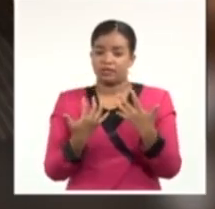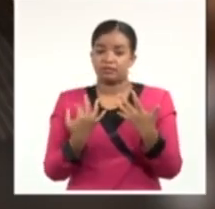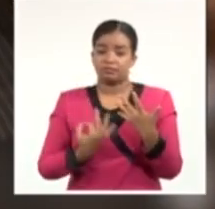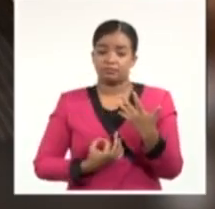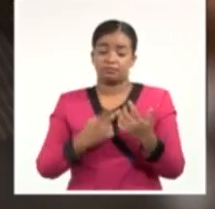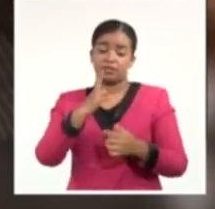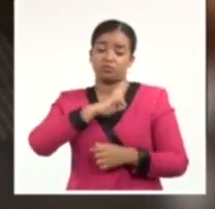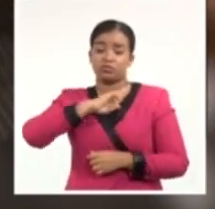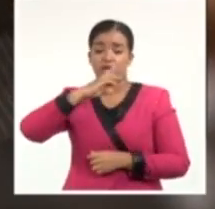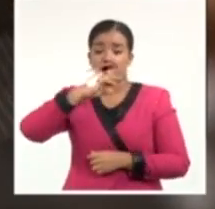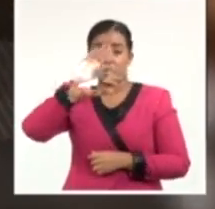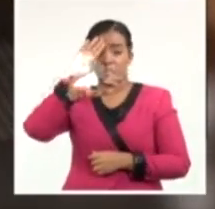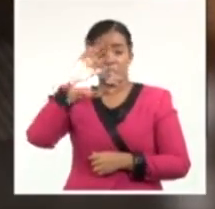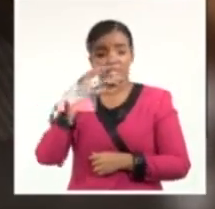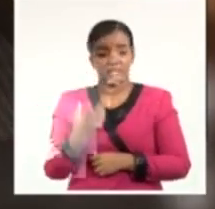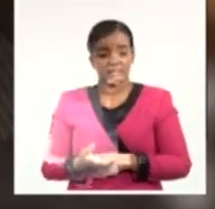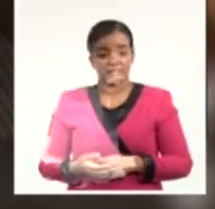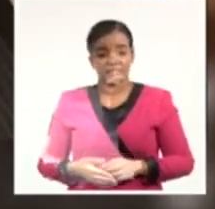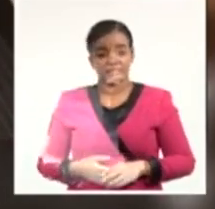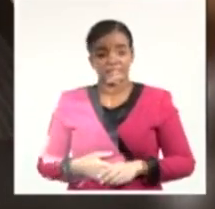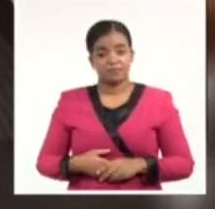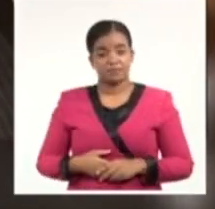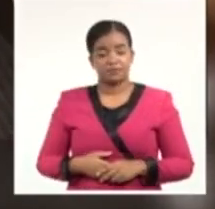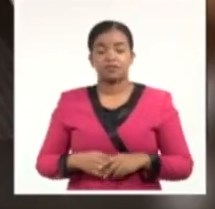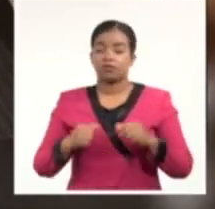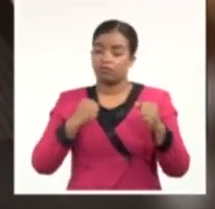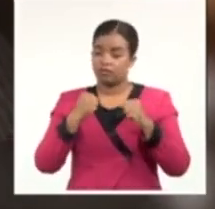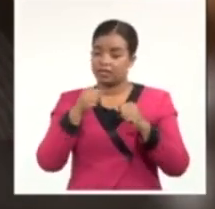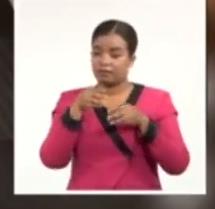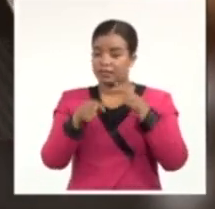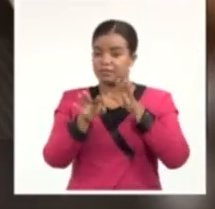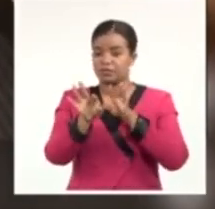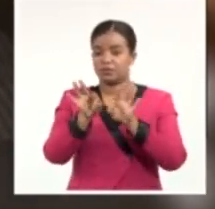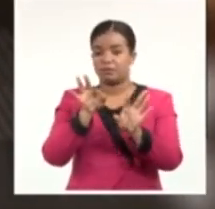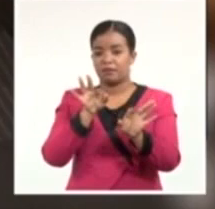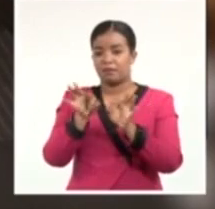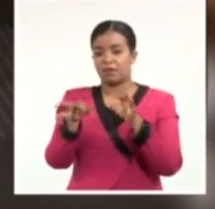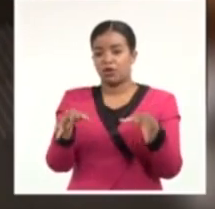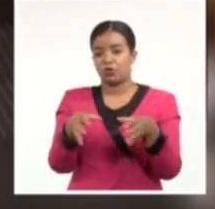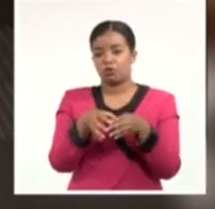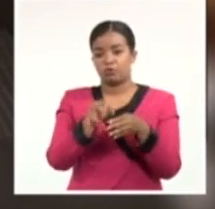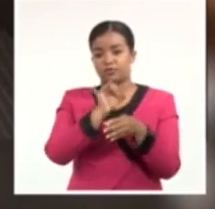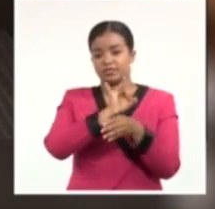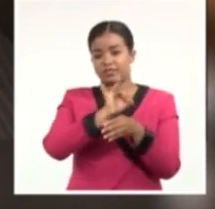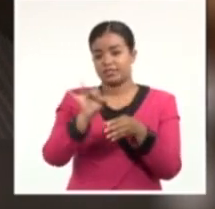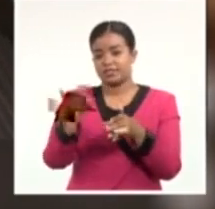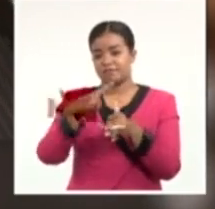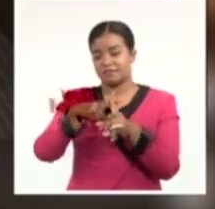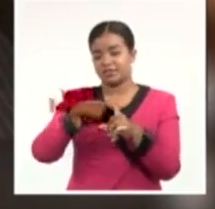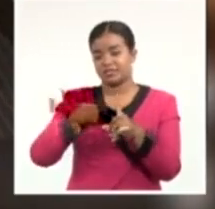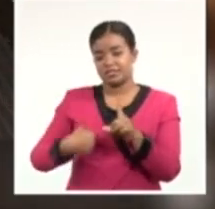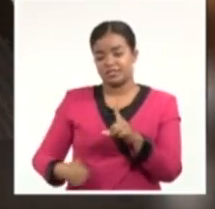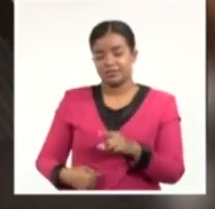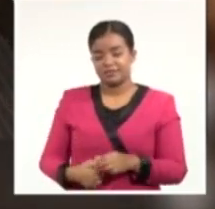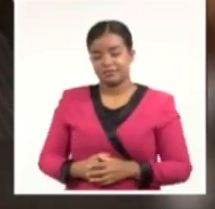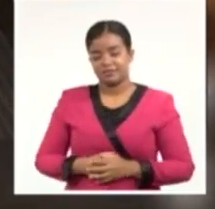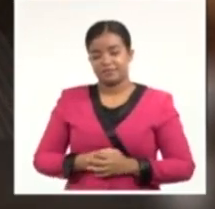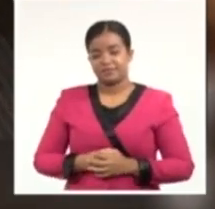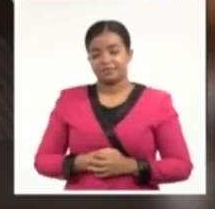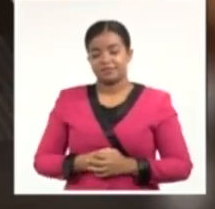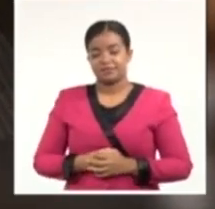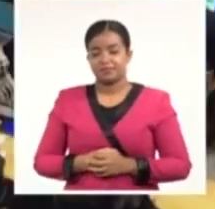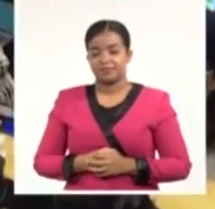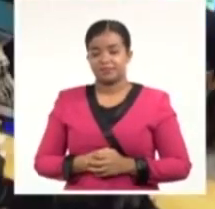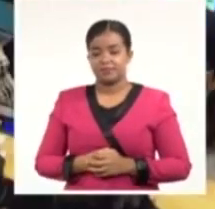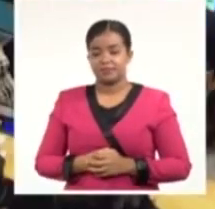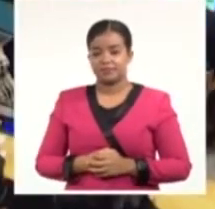de Cuba asegurar una fuerte participación del grupo de los 77 de manera unitaria, constructiva